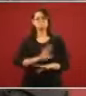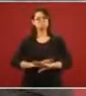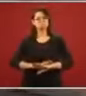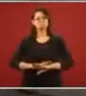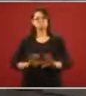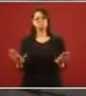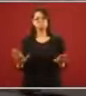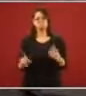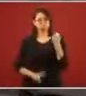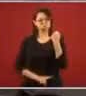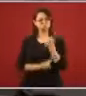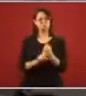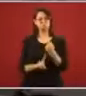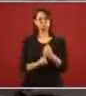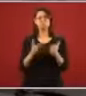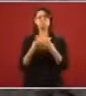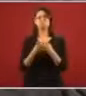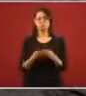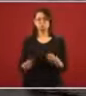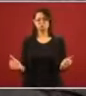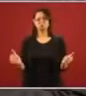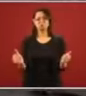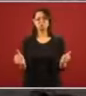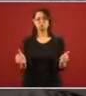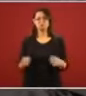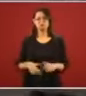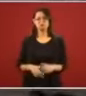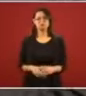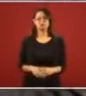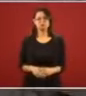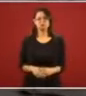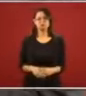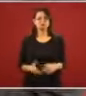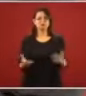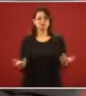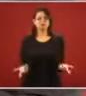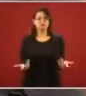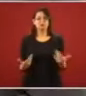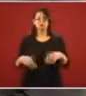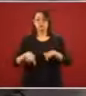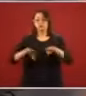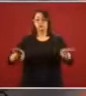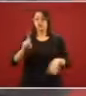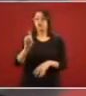se resuelve. Por eso el método democrático es lo mejor que hay.